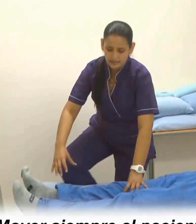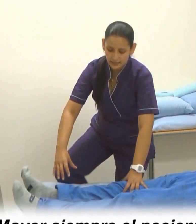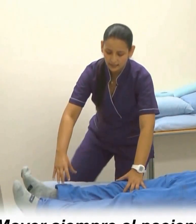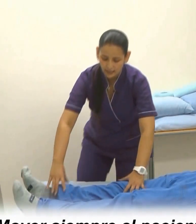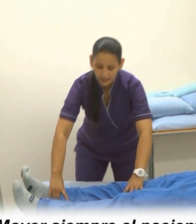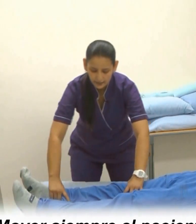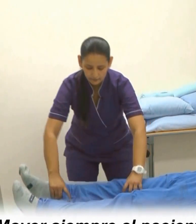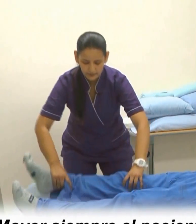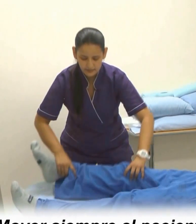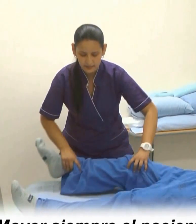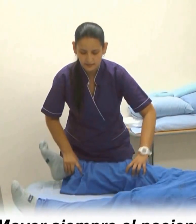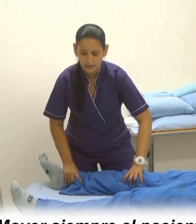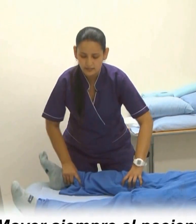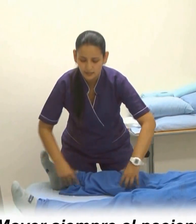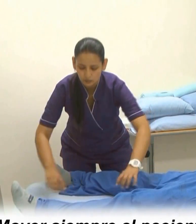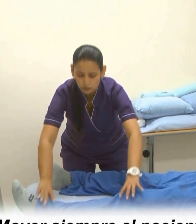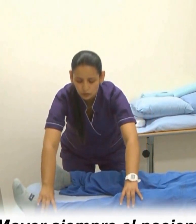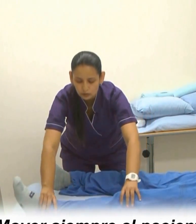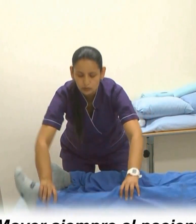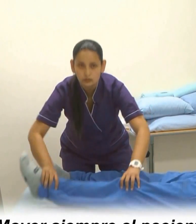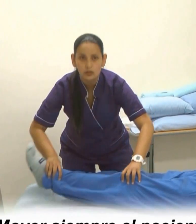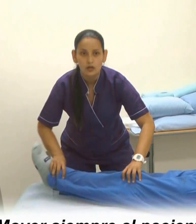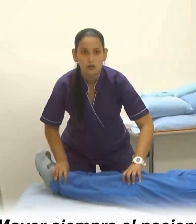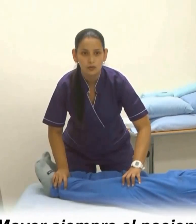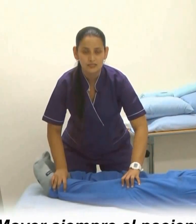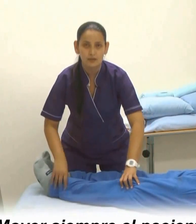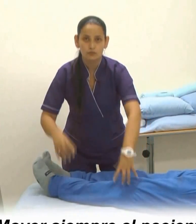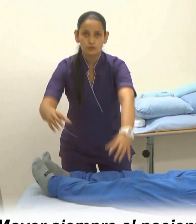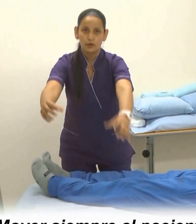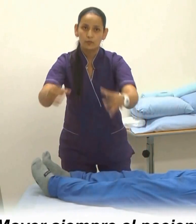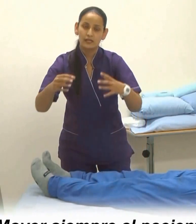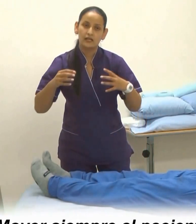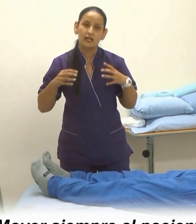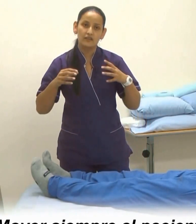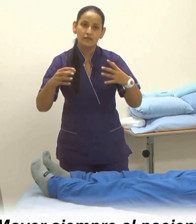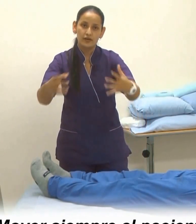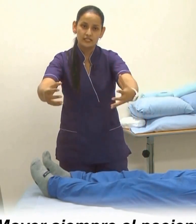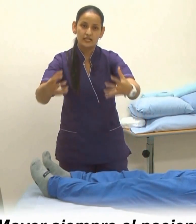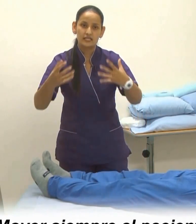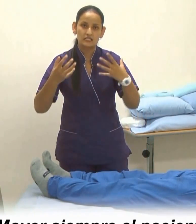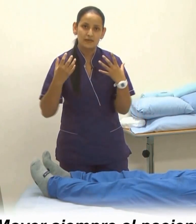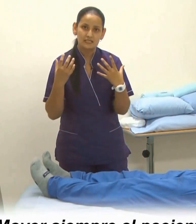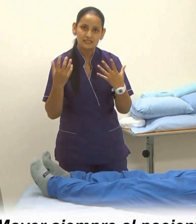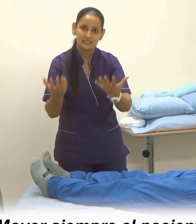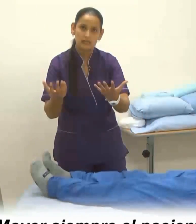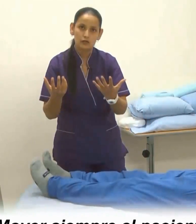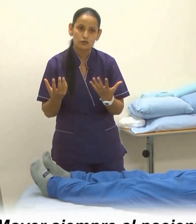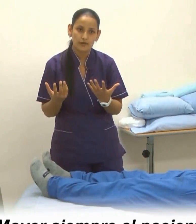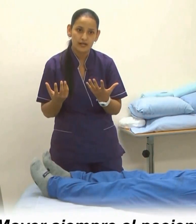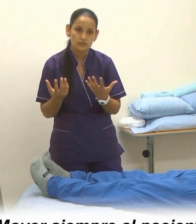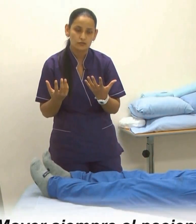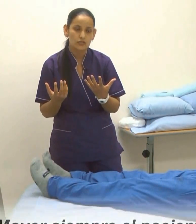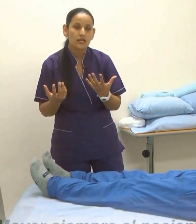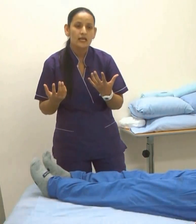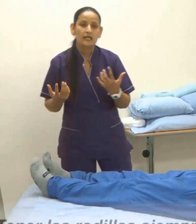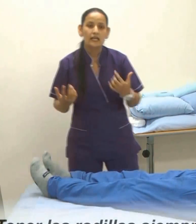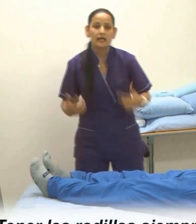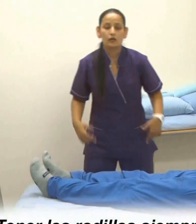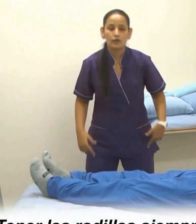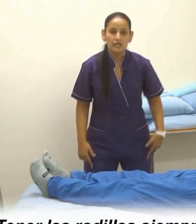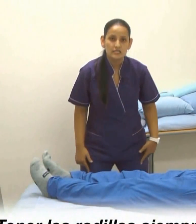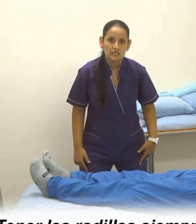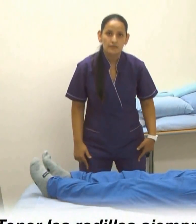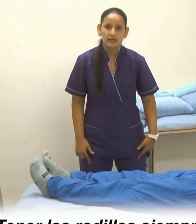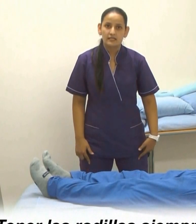toca acercar el paciente hacia nosotros, lo hacemos. Pero mira que la fuerza es más desde los brazos y